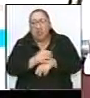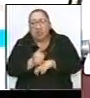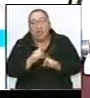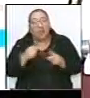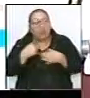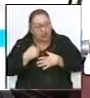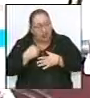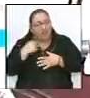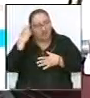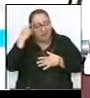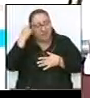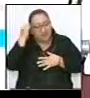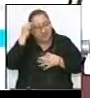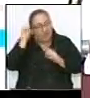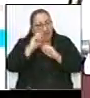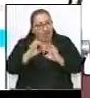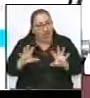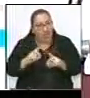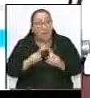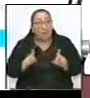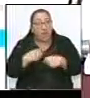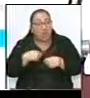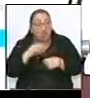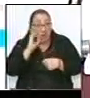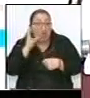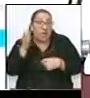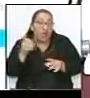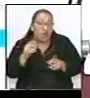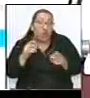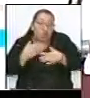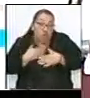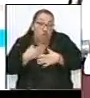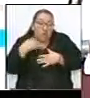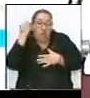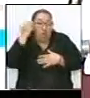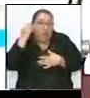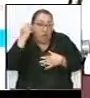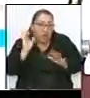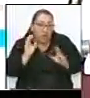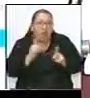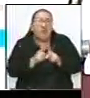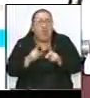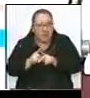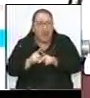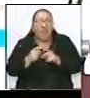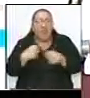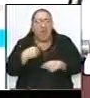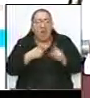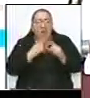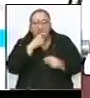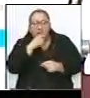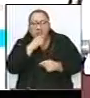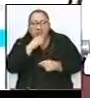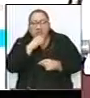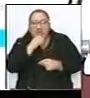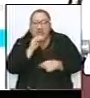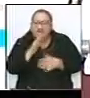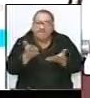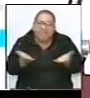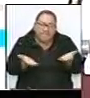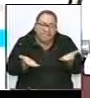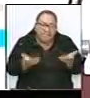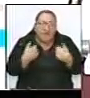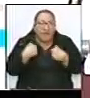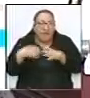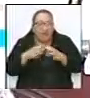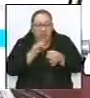lo tengo clarísimo. Pero así como yo puedo creer, así como yo puedo creer, también tengo algunos puntos de vista al respecto que tengo